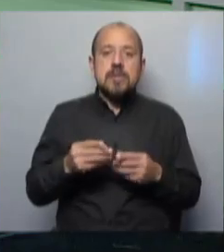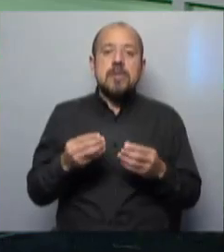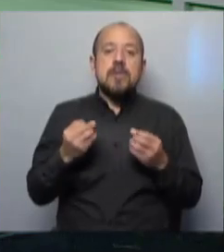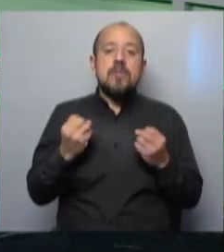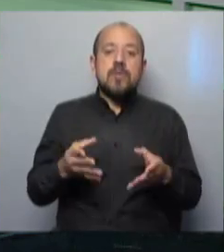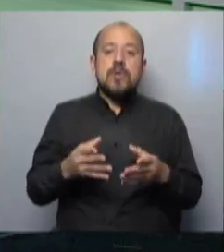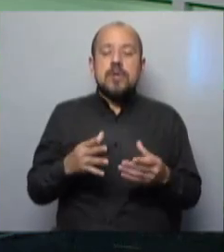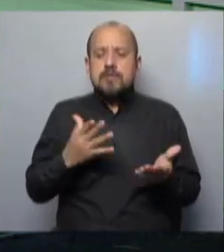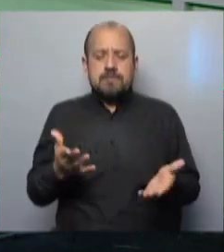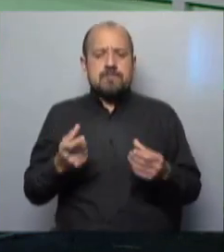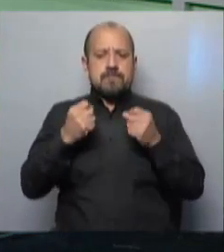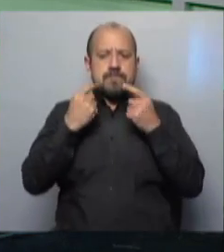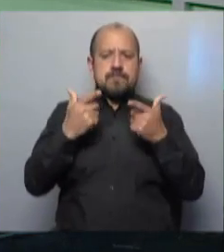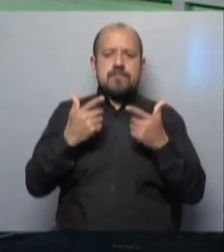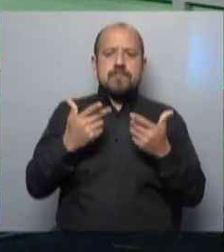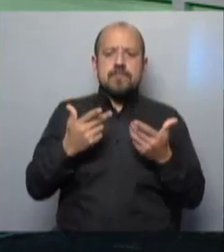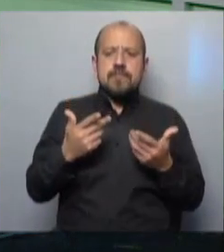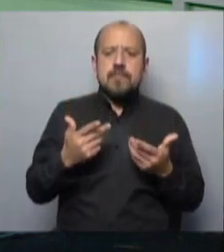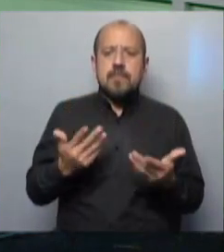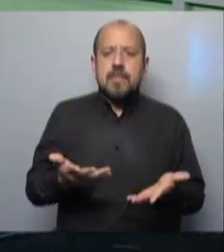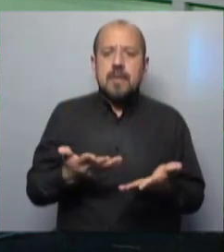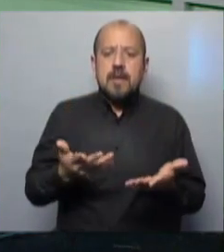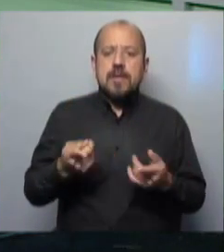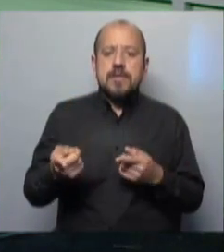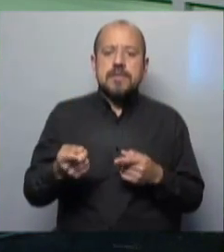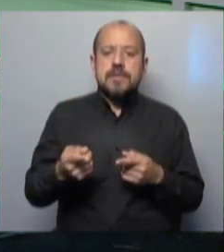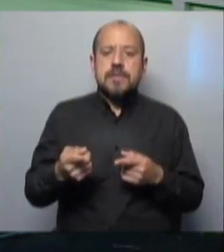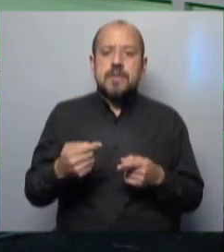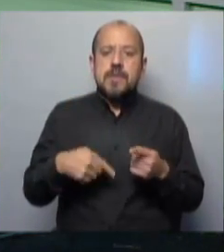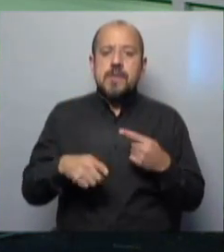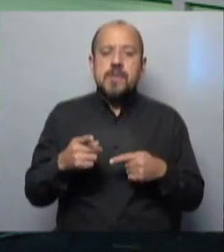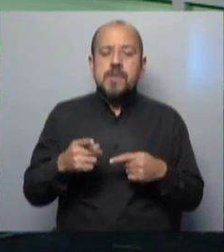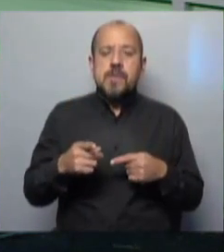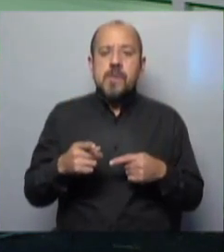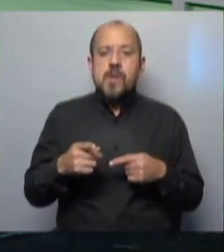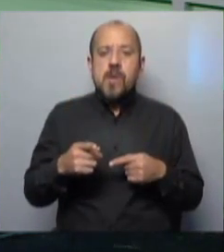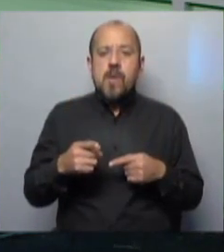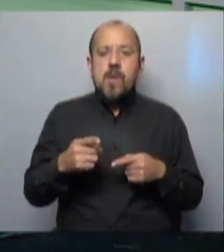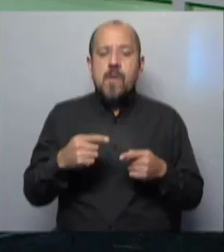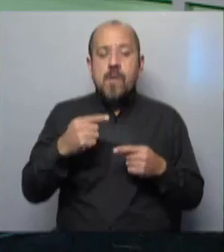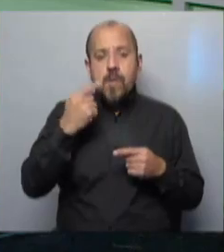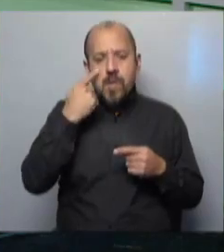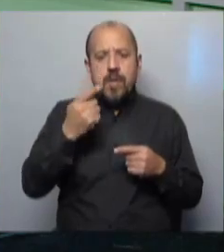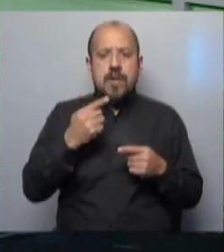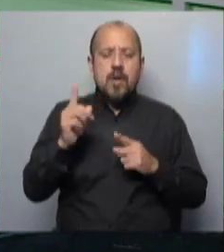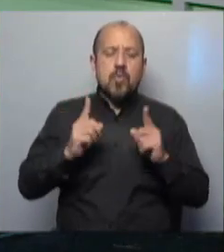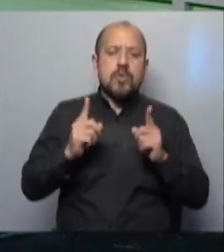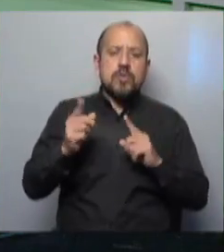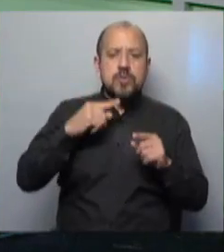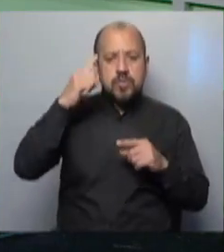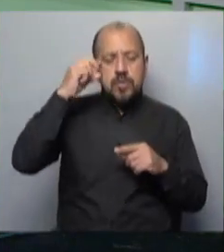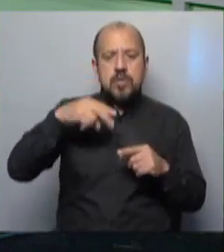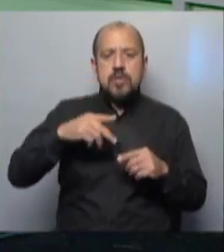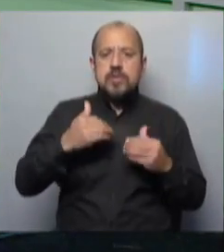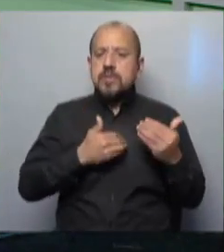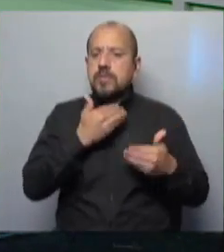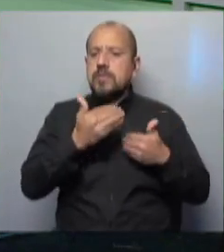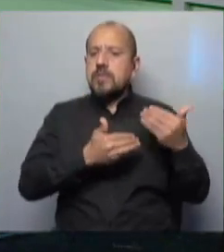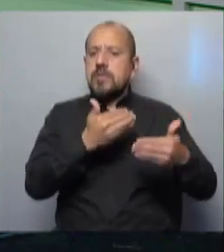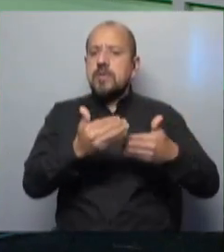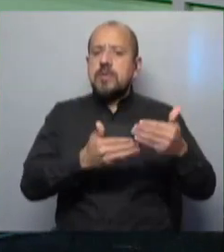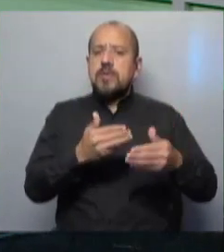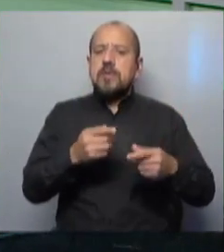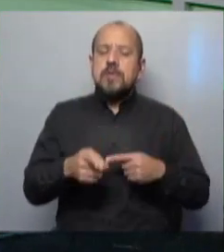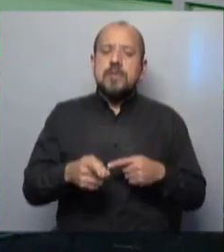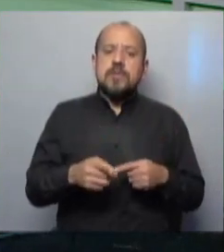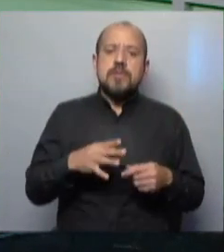siguen generan sorpresa y generan reacciones como estamos viendo en realidad a lo largo de todos los minutos que van de informativo es un proceso que se viene consolidando